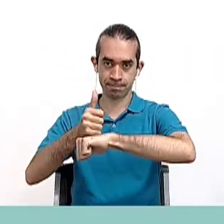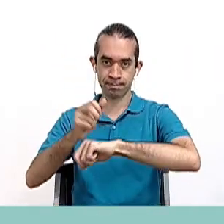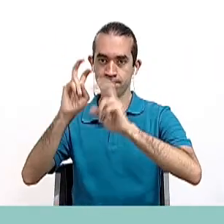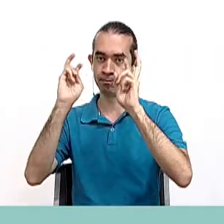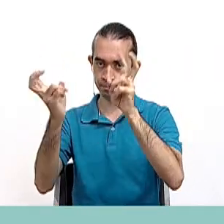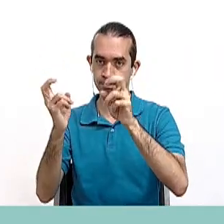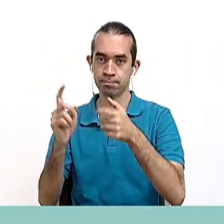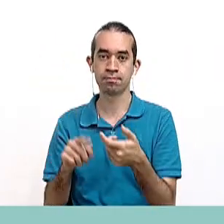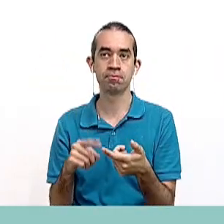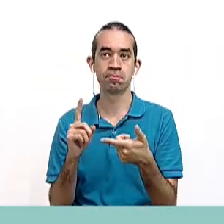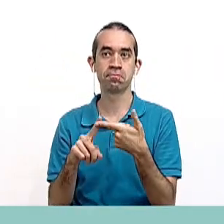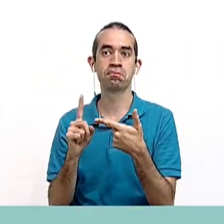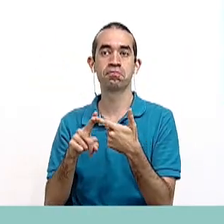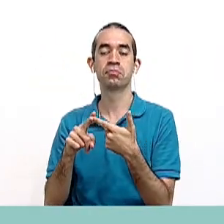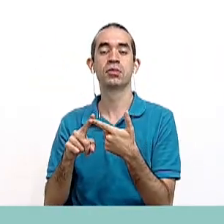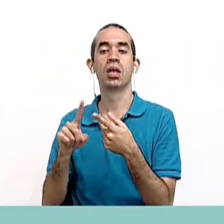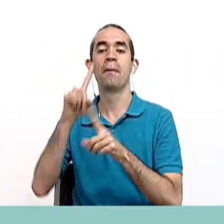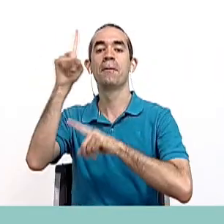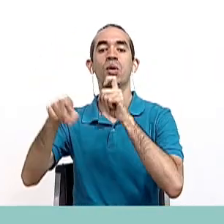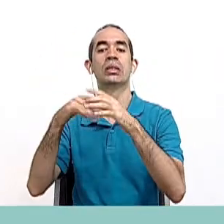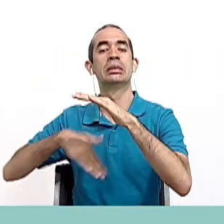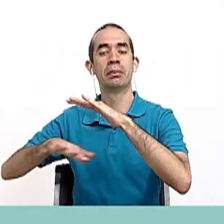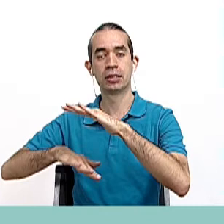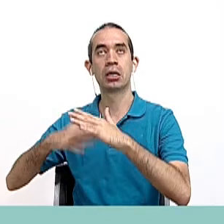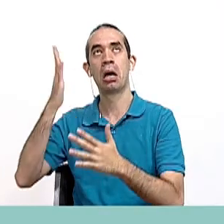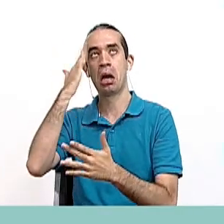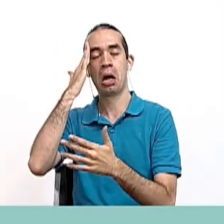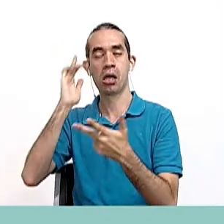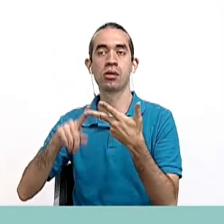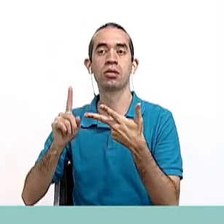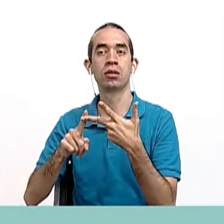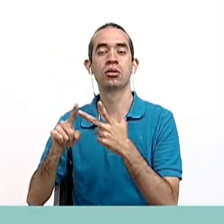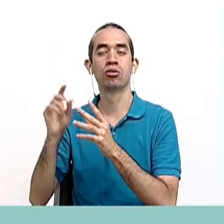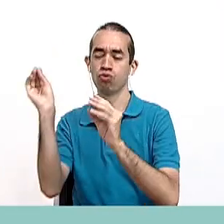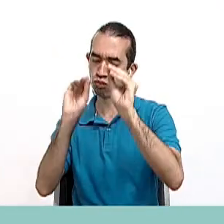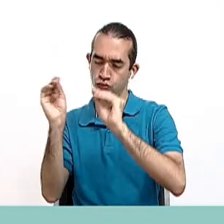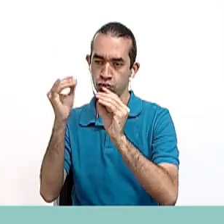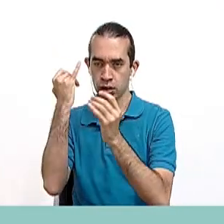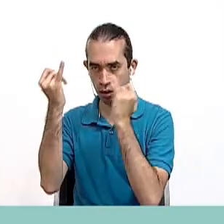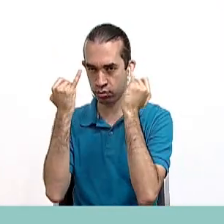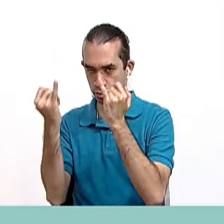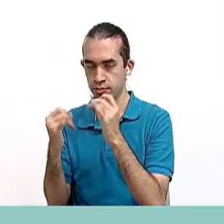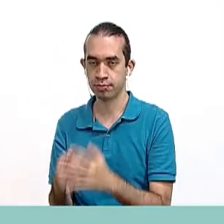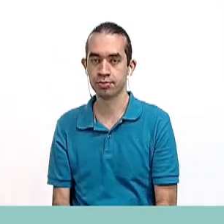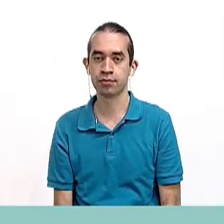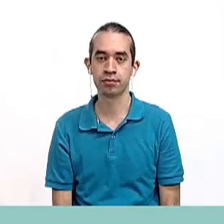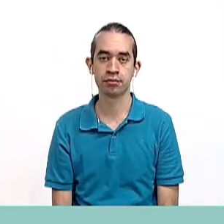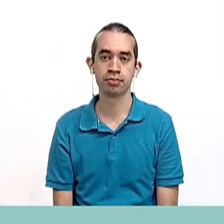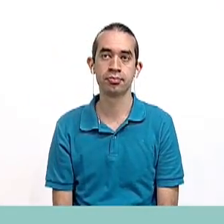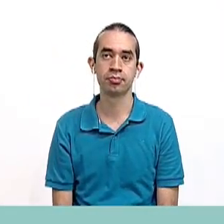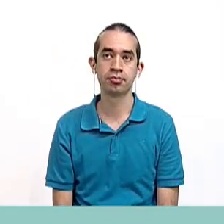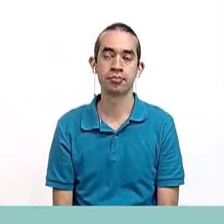el tema, plantearse las preguntas básicas y organizar las ideas.